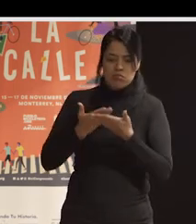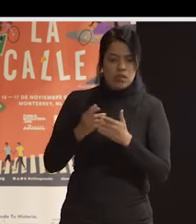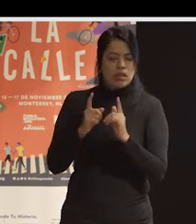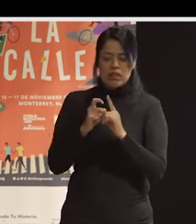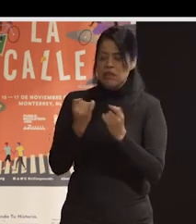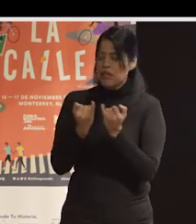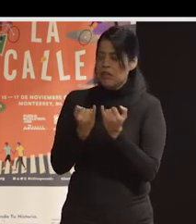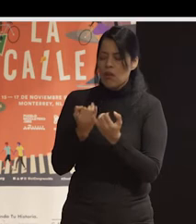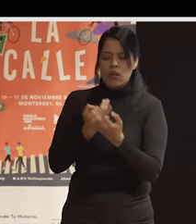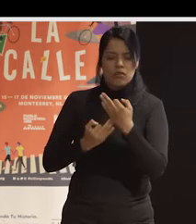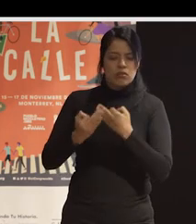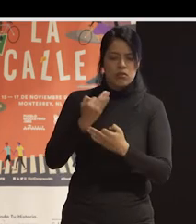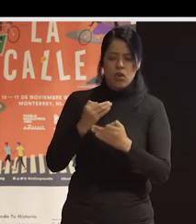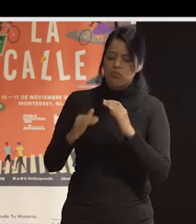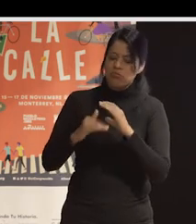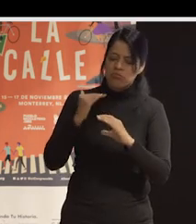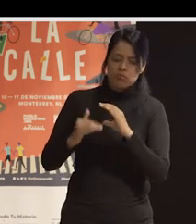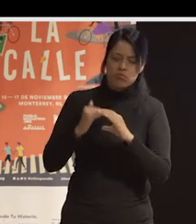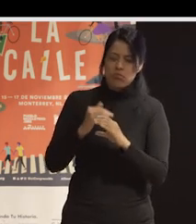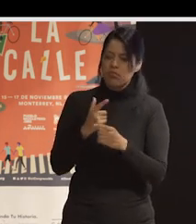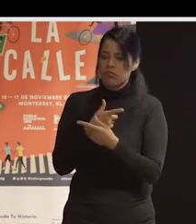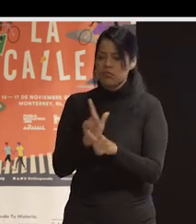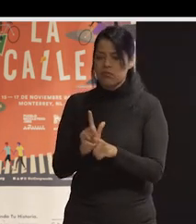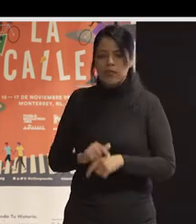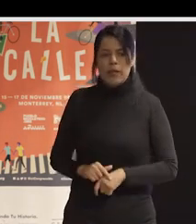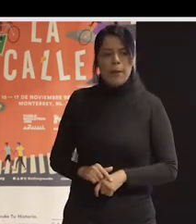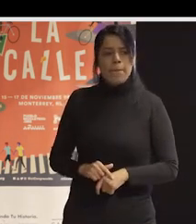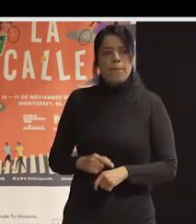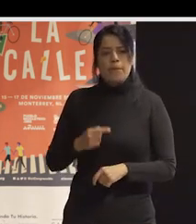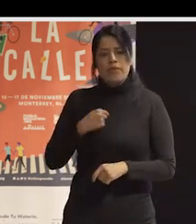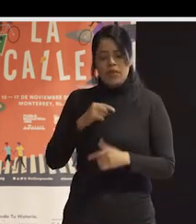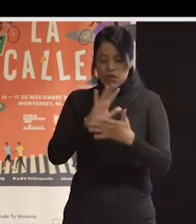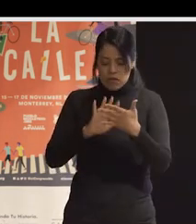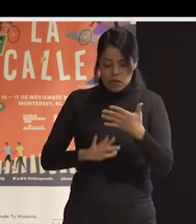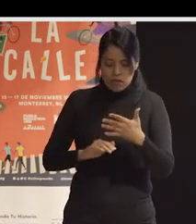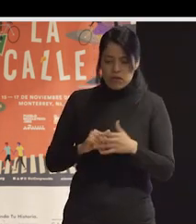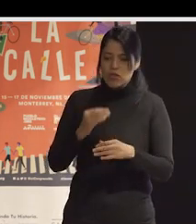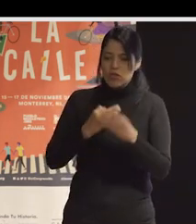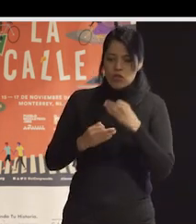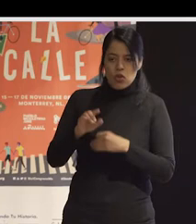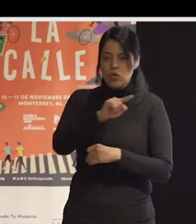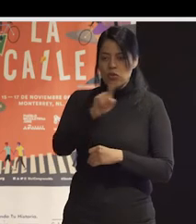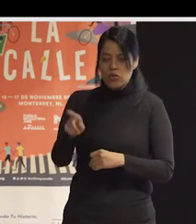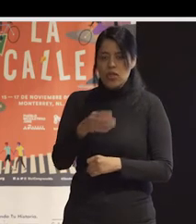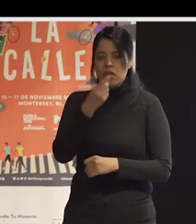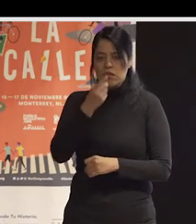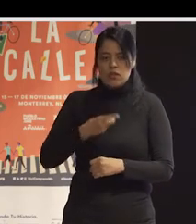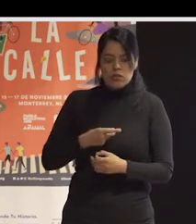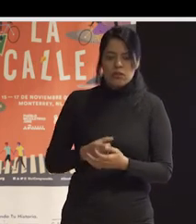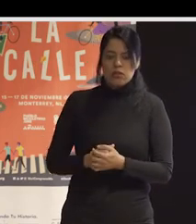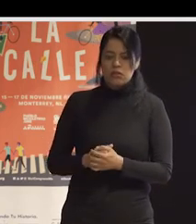se valen este entonces estaré leyendo oportunamente todo lo que puedan éste